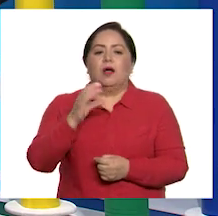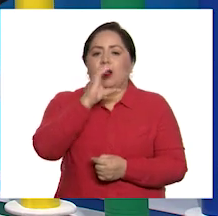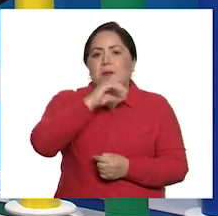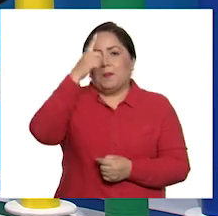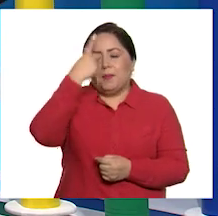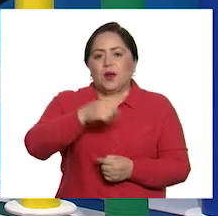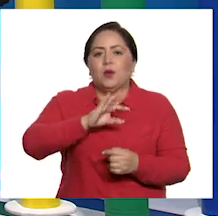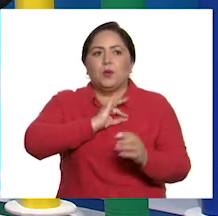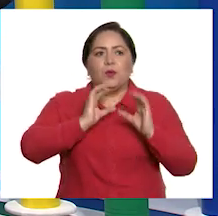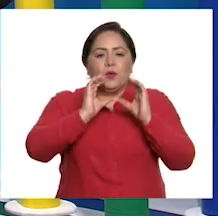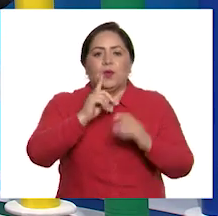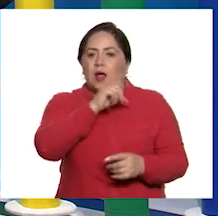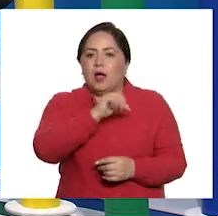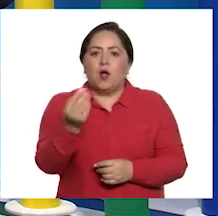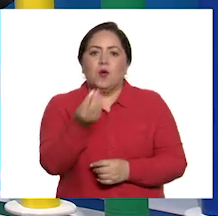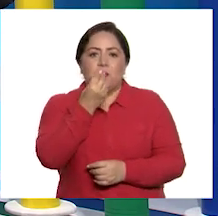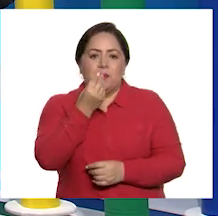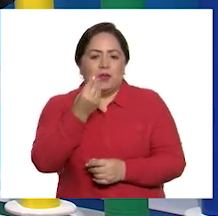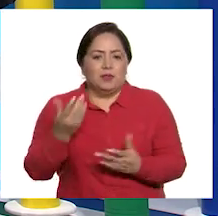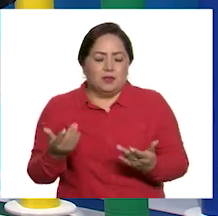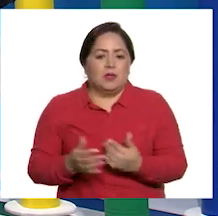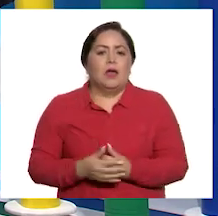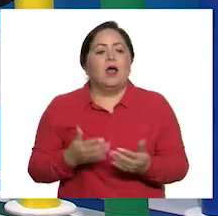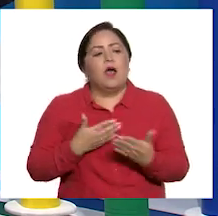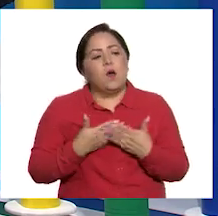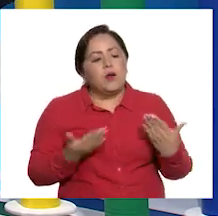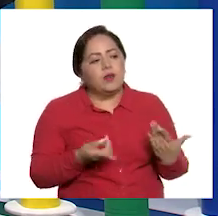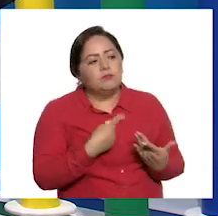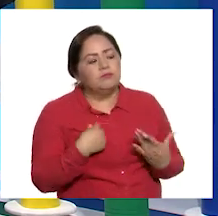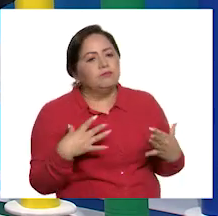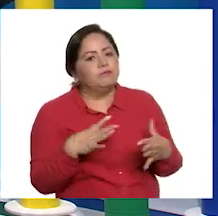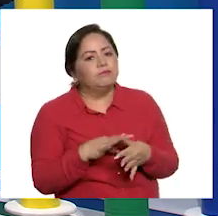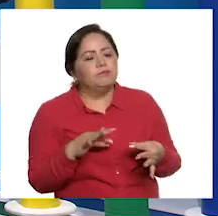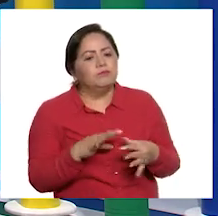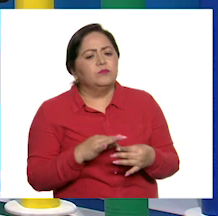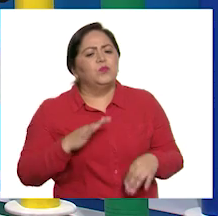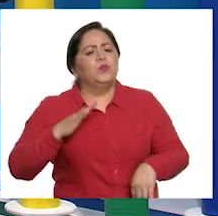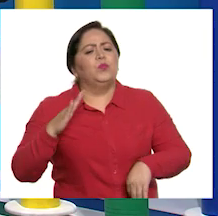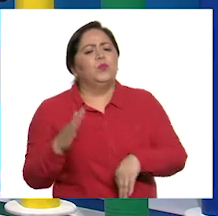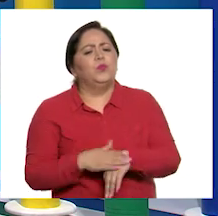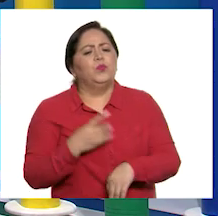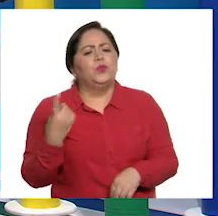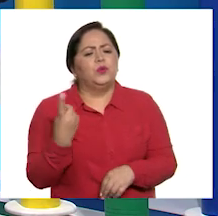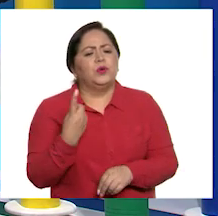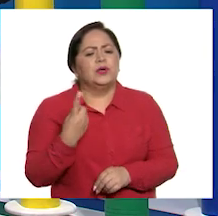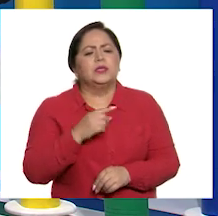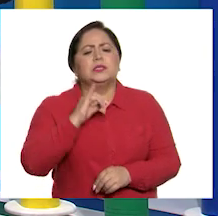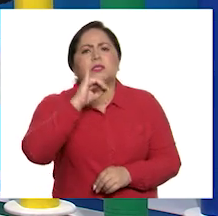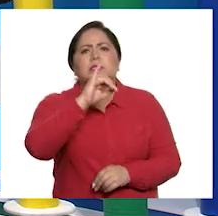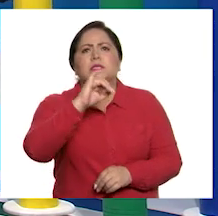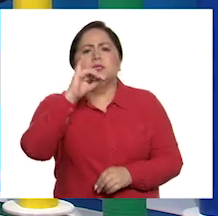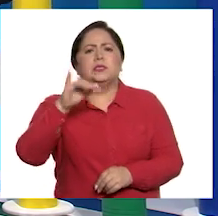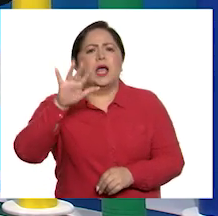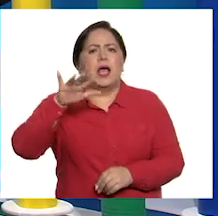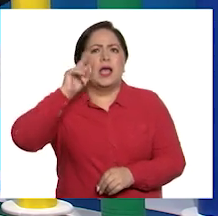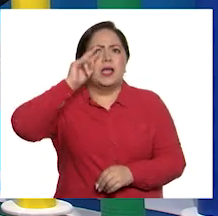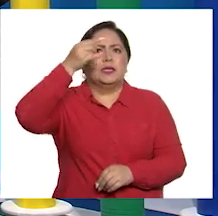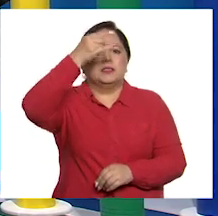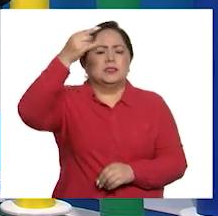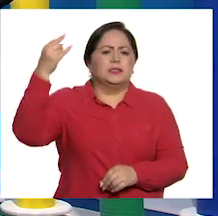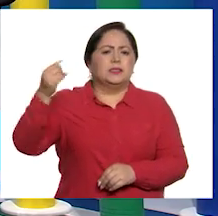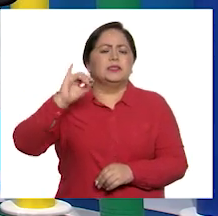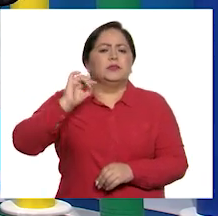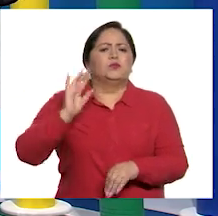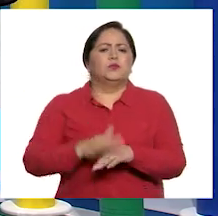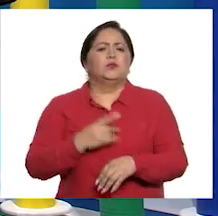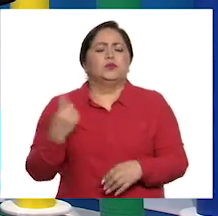para conservar los alimentos. Ahora cuéntenme, ¿por qué les dieron un sí a las imágenes que están pegadas en el